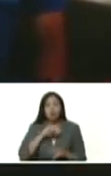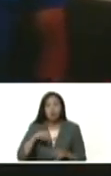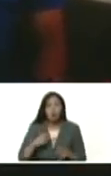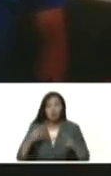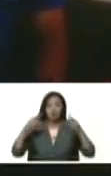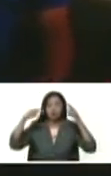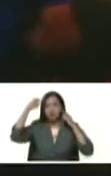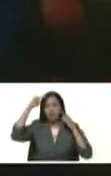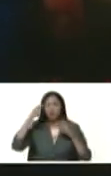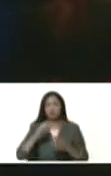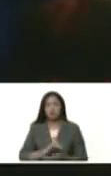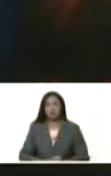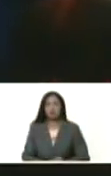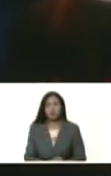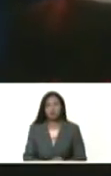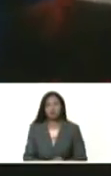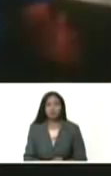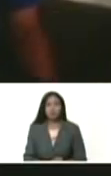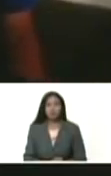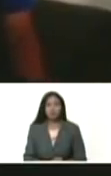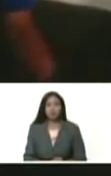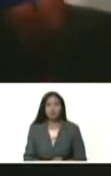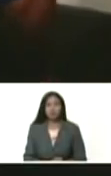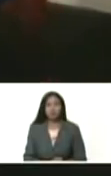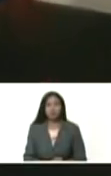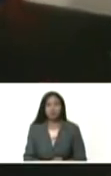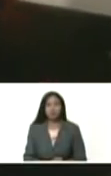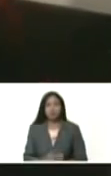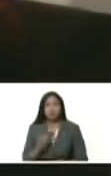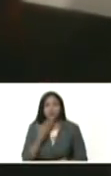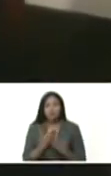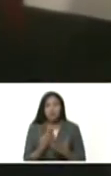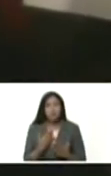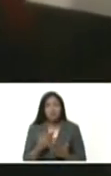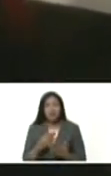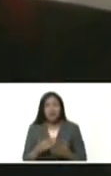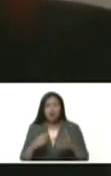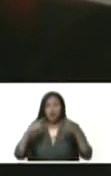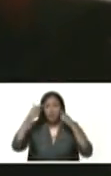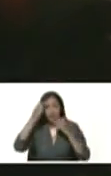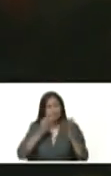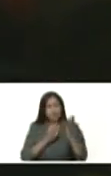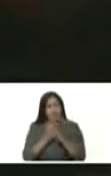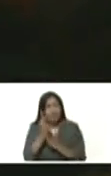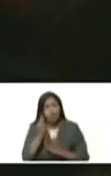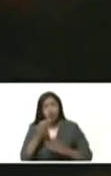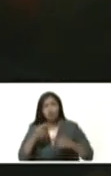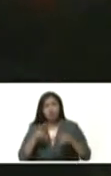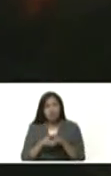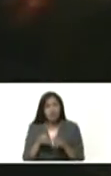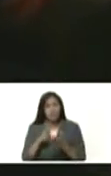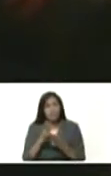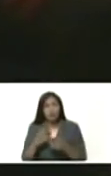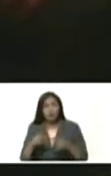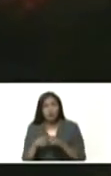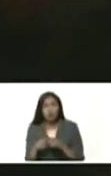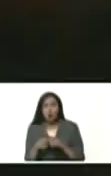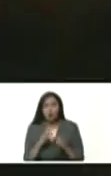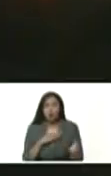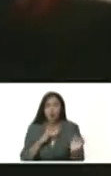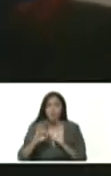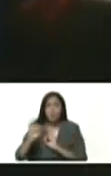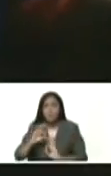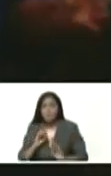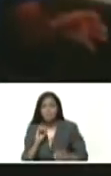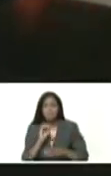comandante eterno, que gracias a nuestro comandante eterno y gracias a su ADN se lo transmitió